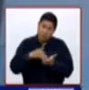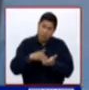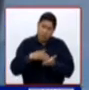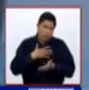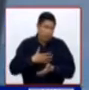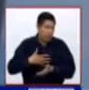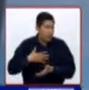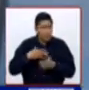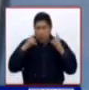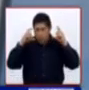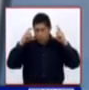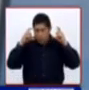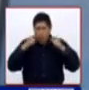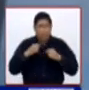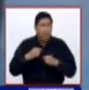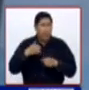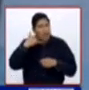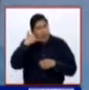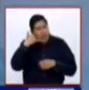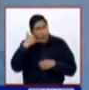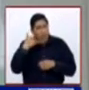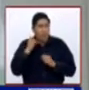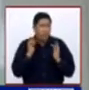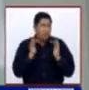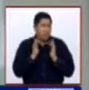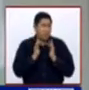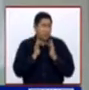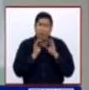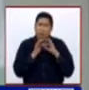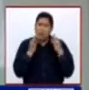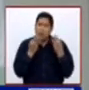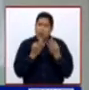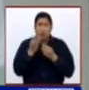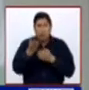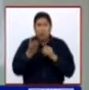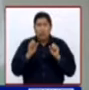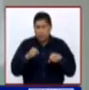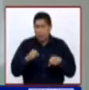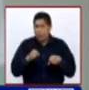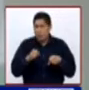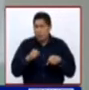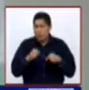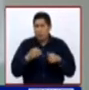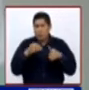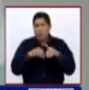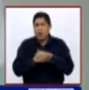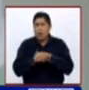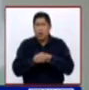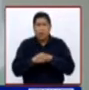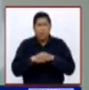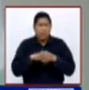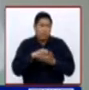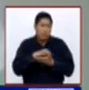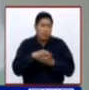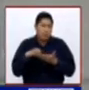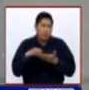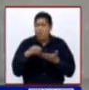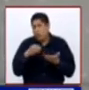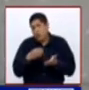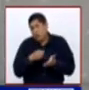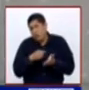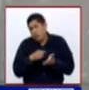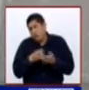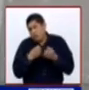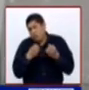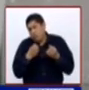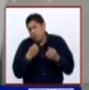una foto del teléfono, contáctese con la familia, usted puede... acceder a una cuenta si tiene también la familia, o